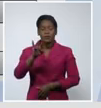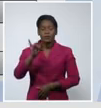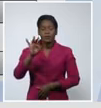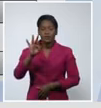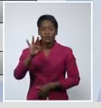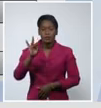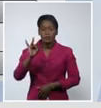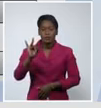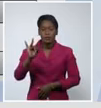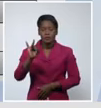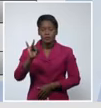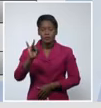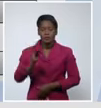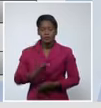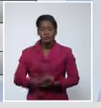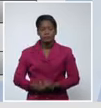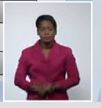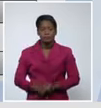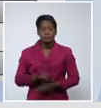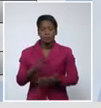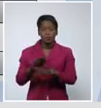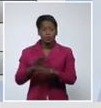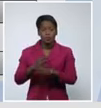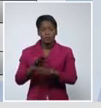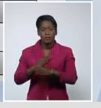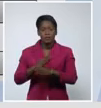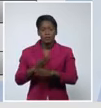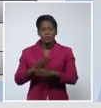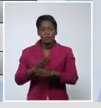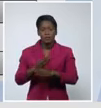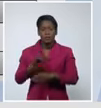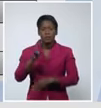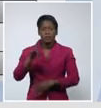2.661.987, para una letalidad, como habíamos dicho, de